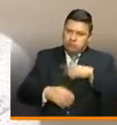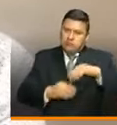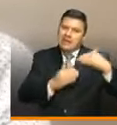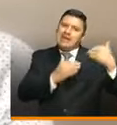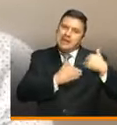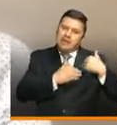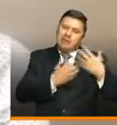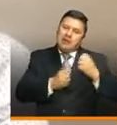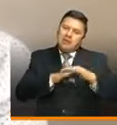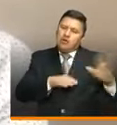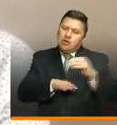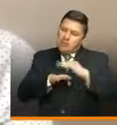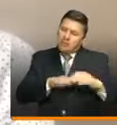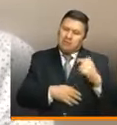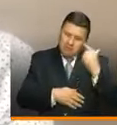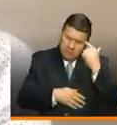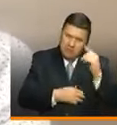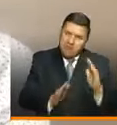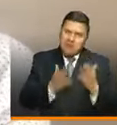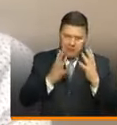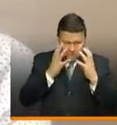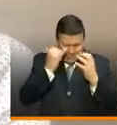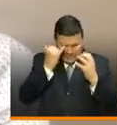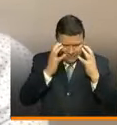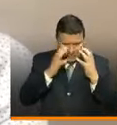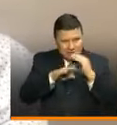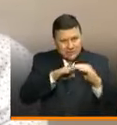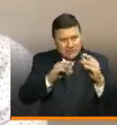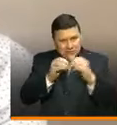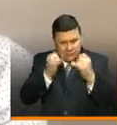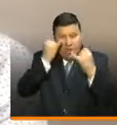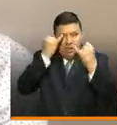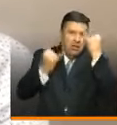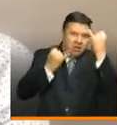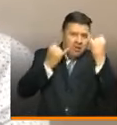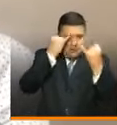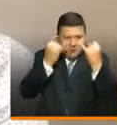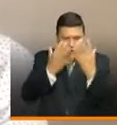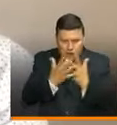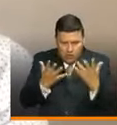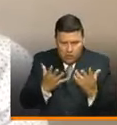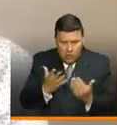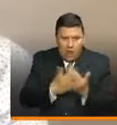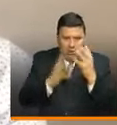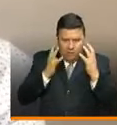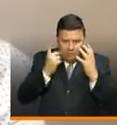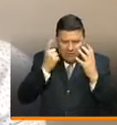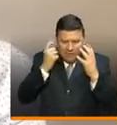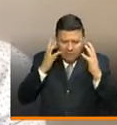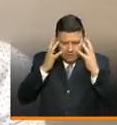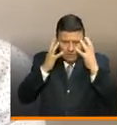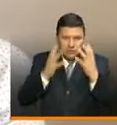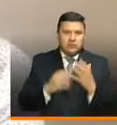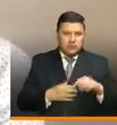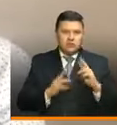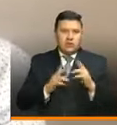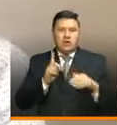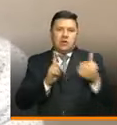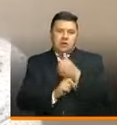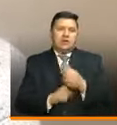queremos invitarlos también a que mejoren los diseños, queremos invitarlos a que se inventen las cositas nuevas que están faltando en este momento para